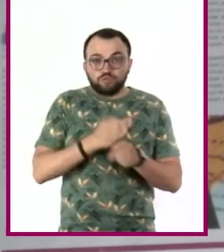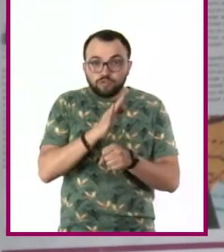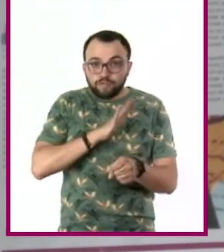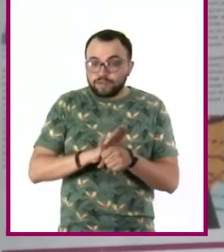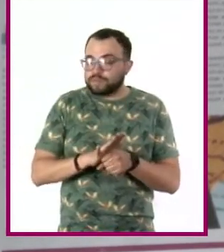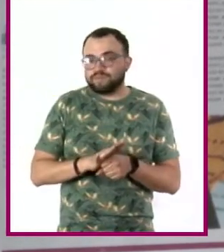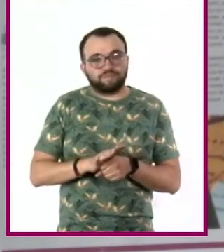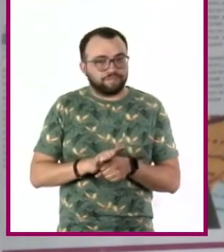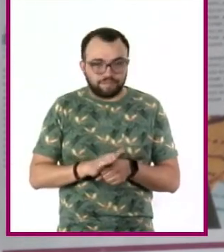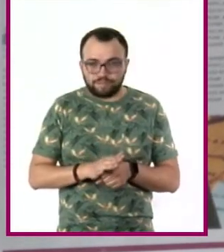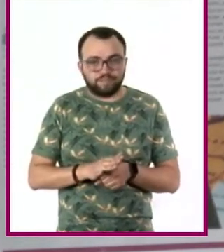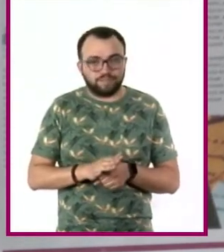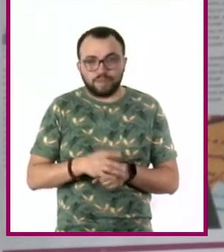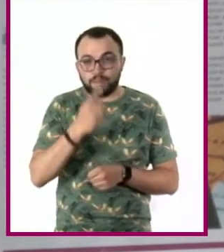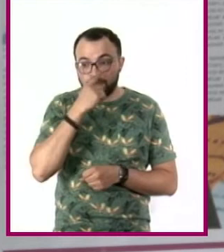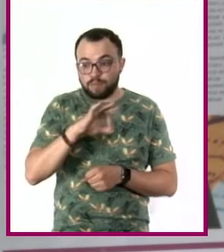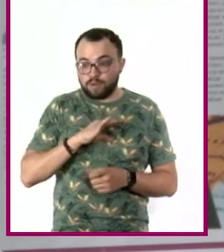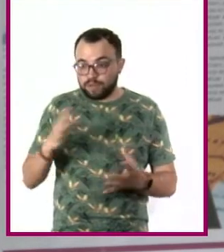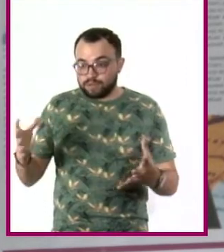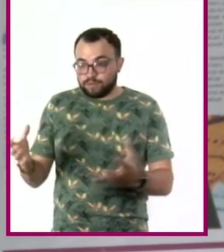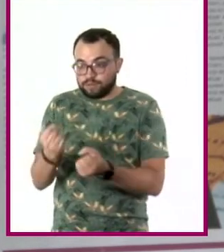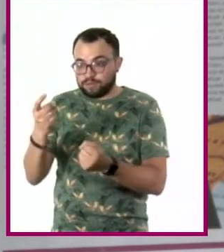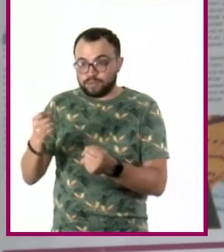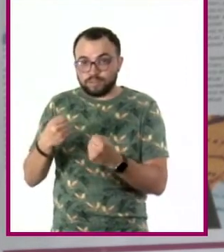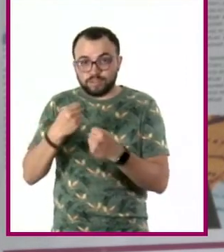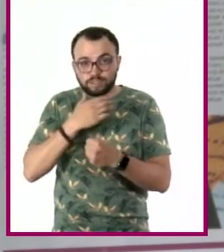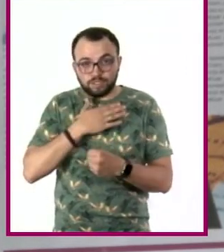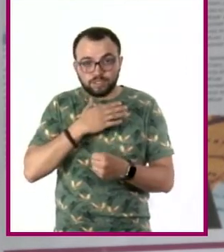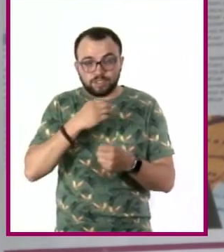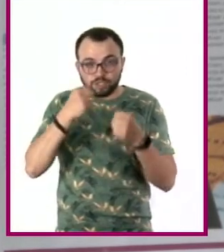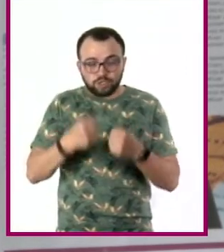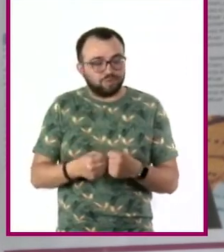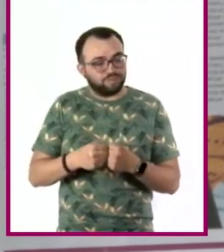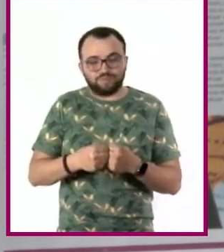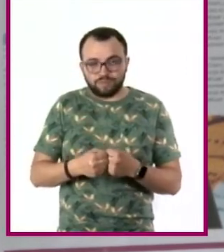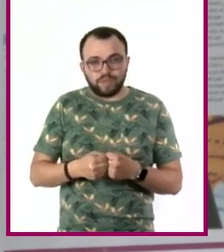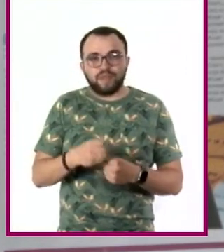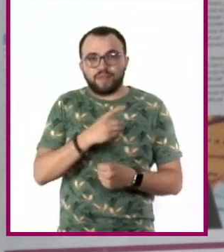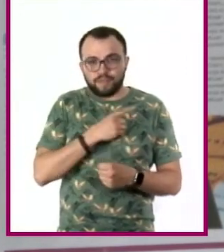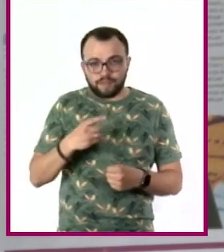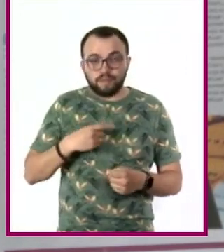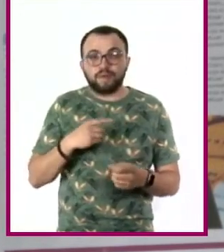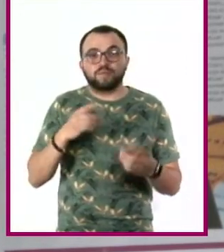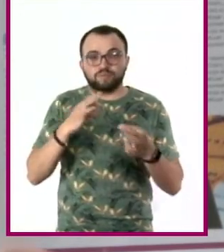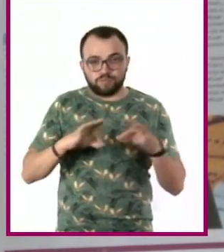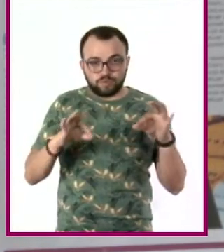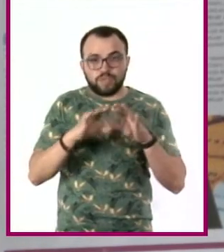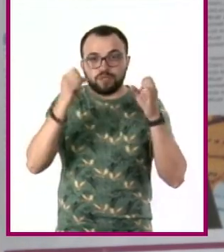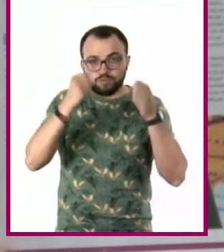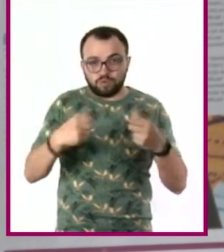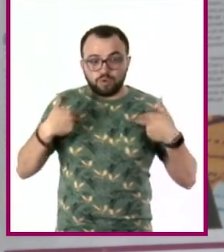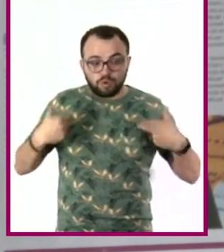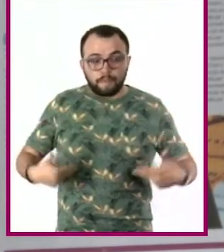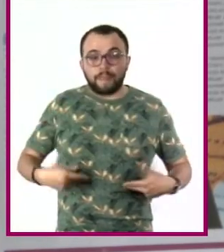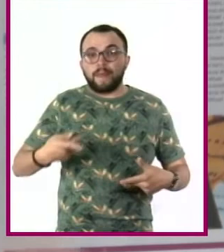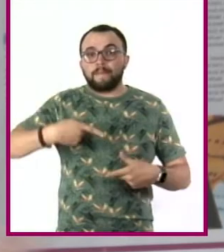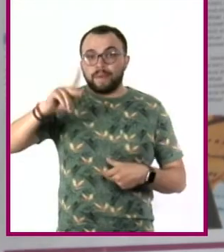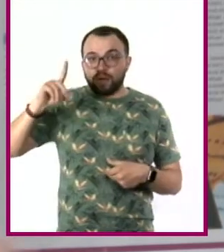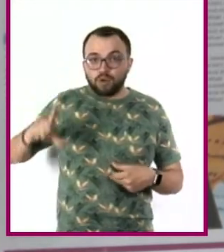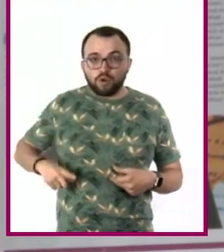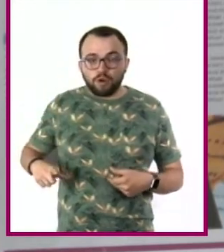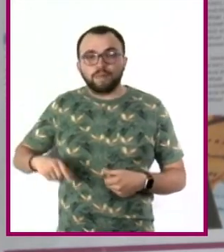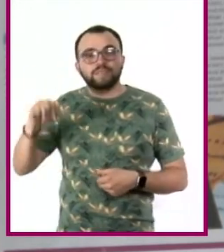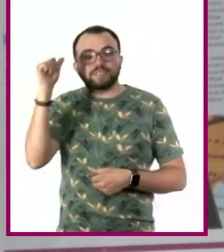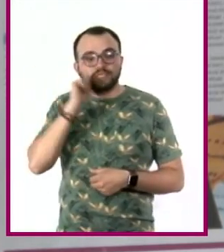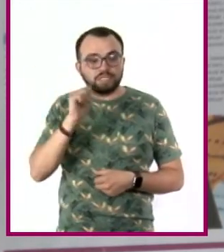para garantizar la seguridad de sus ciudadanos. Es indispensable la seguridad humana, pero mucho ojo, el Estado siempre tendrá